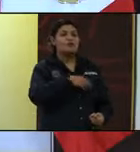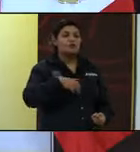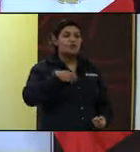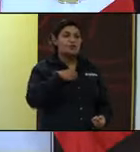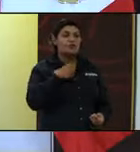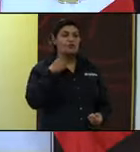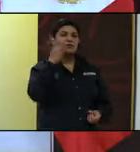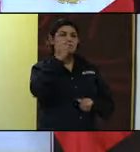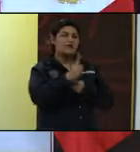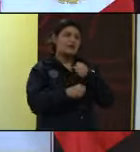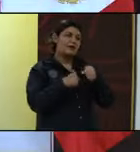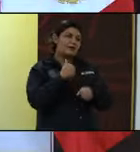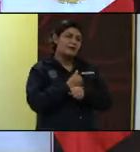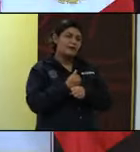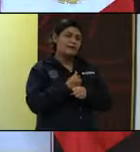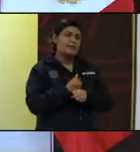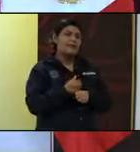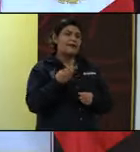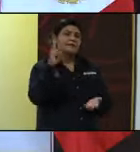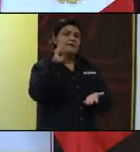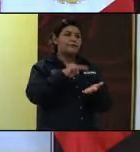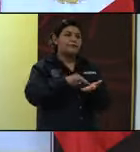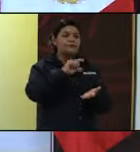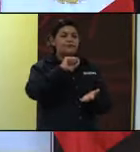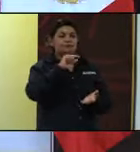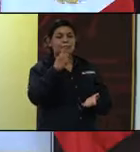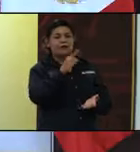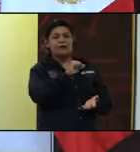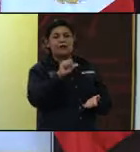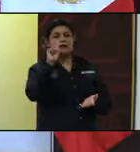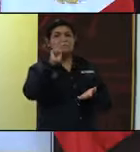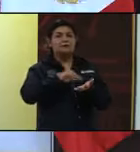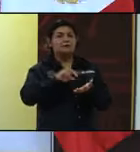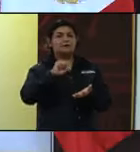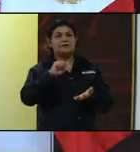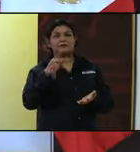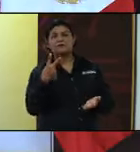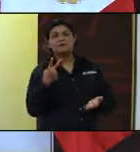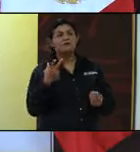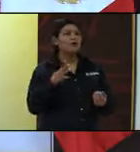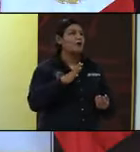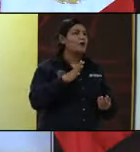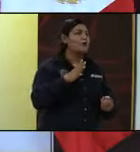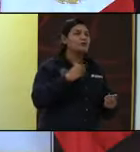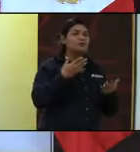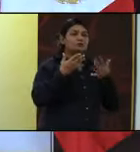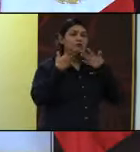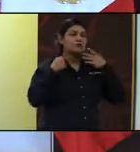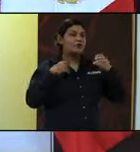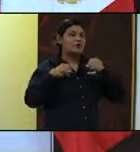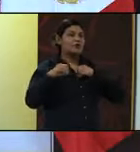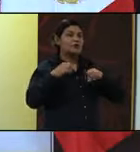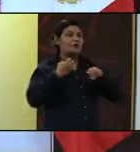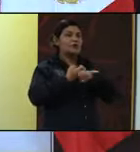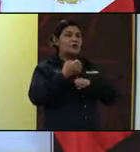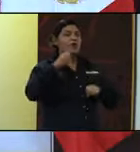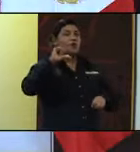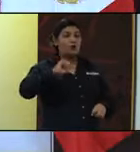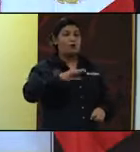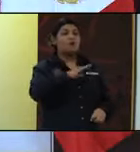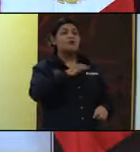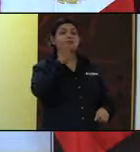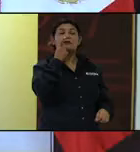año en la administración del 2021 al 2022 y no tuvimos ninguna obra del gobierno del estado. Hoy podemos